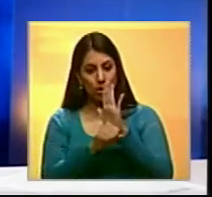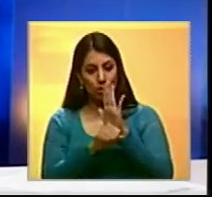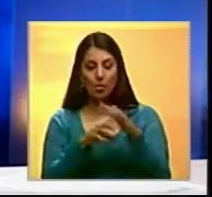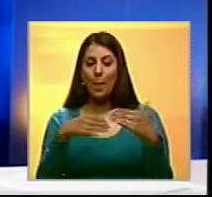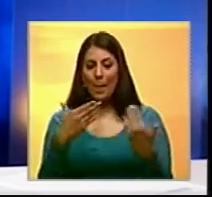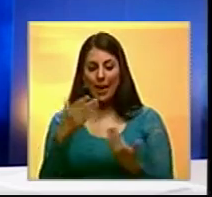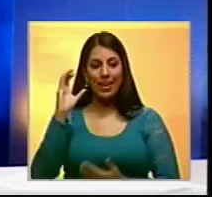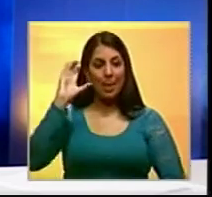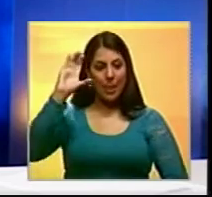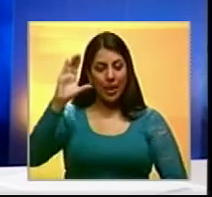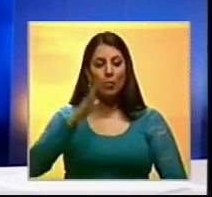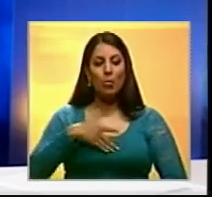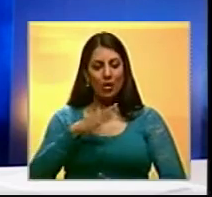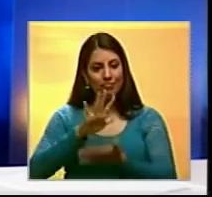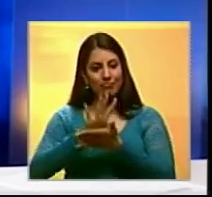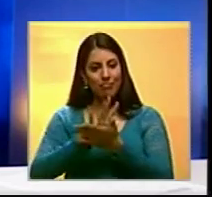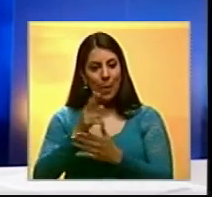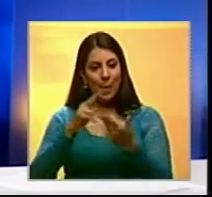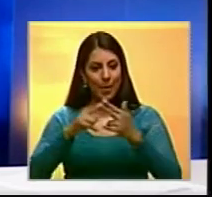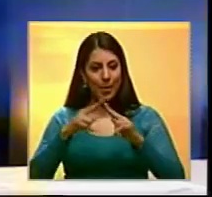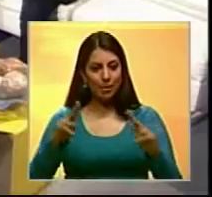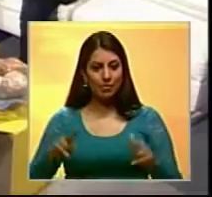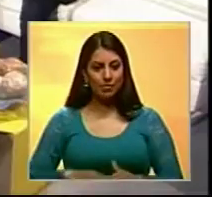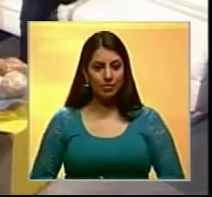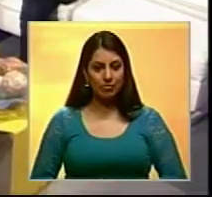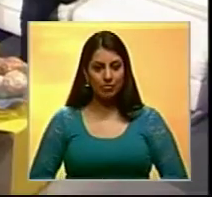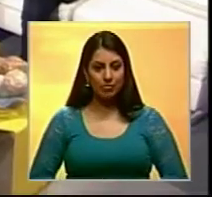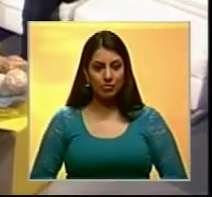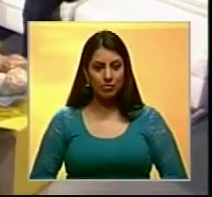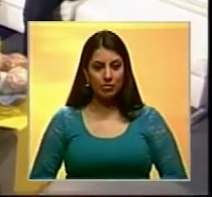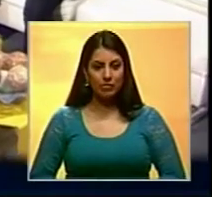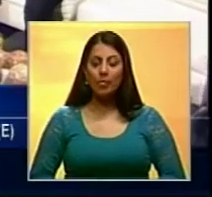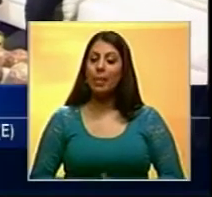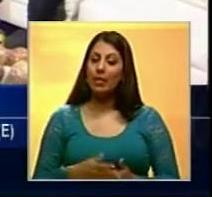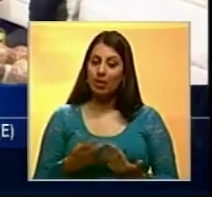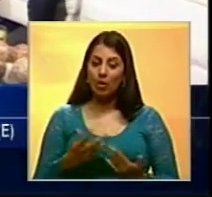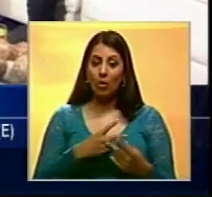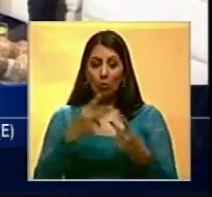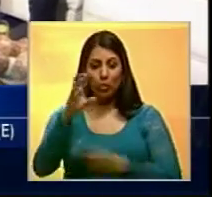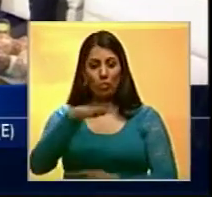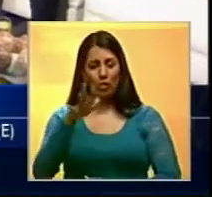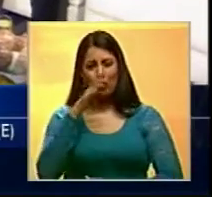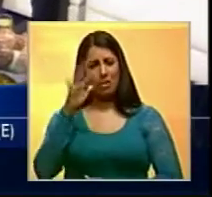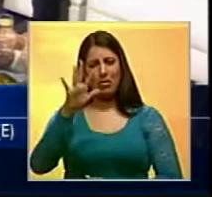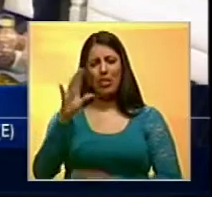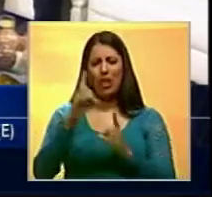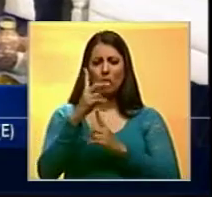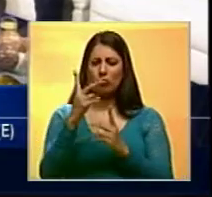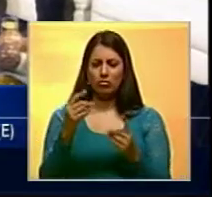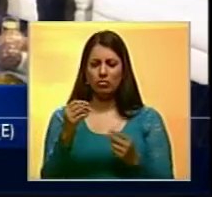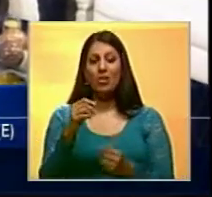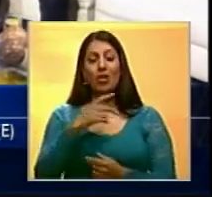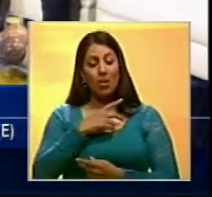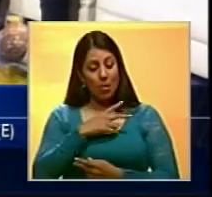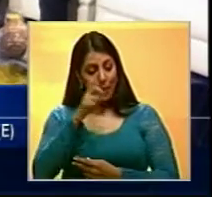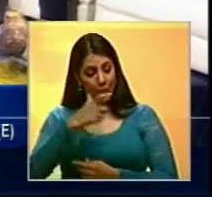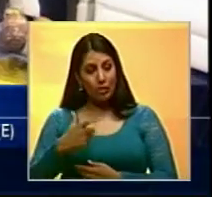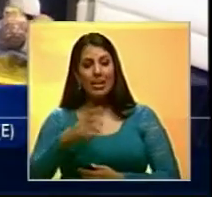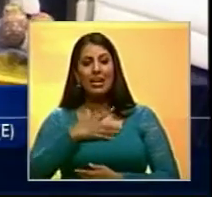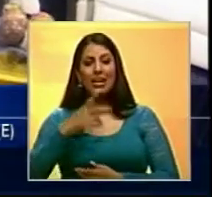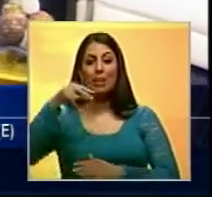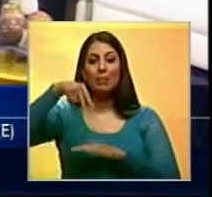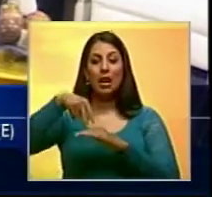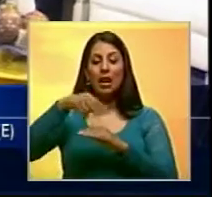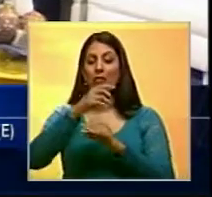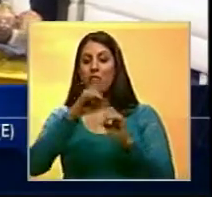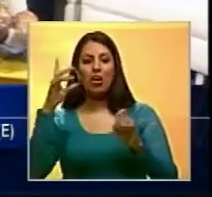para que el país pueda convivir en paz. ¿Voluntad Popular cree que no tiene que haber diálogo? No. ¿Voluntad Popular cree que hay que levantarse a la mesa?